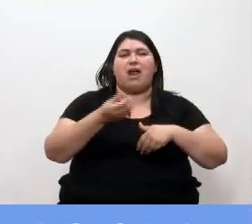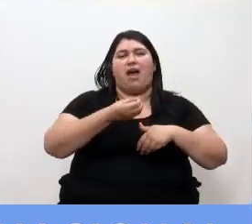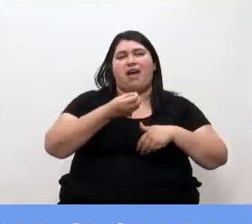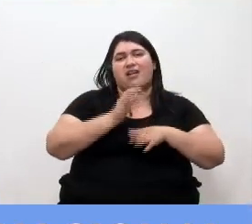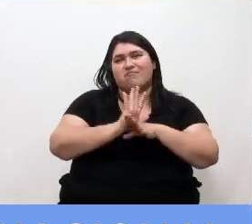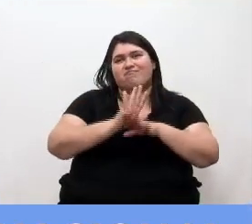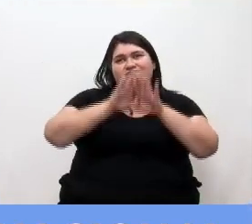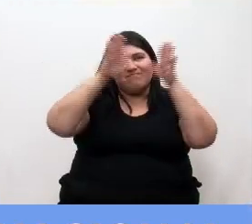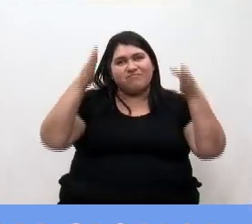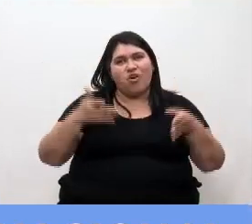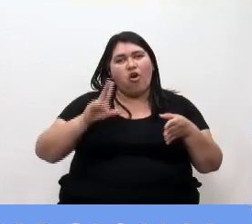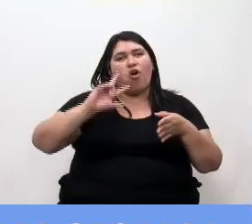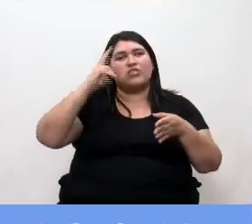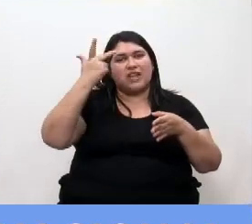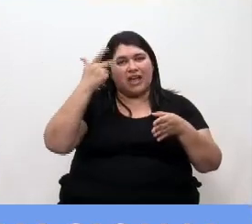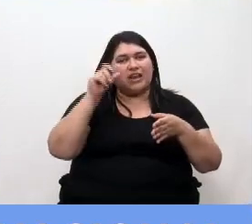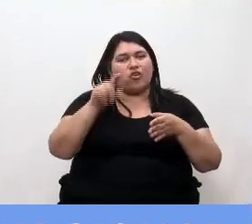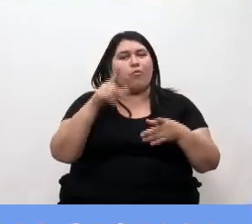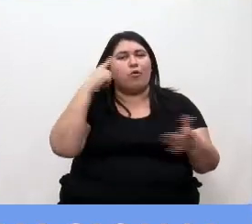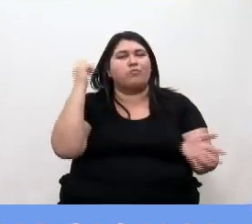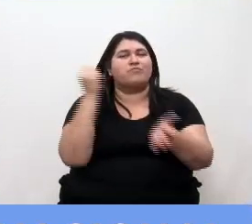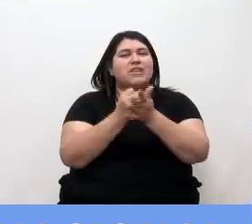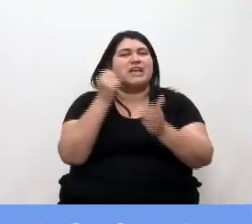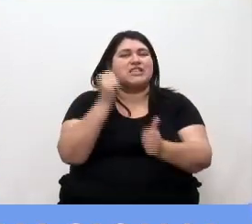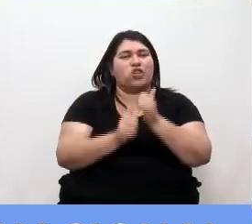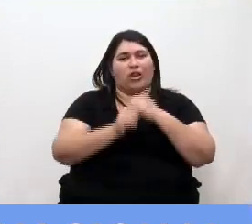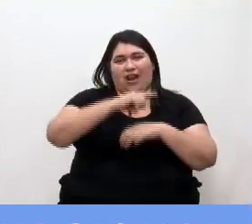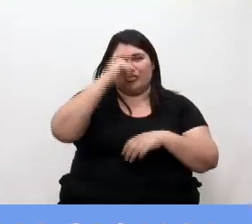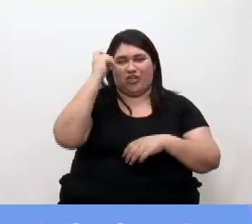este hotel de inmigrante de la ciudad de Goya como bien histórico nacional Muchas gracias gracias senador